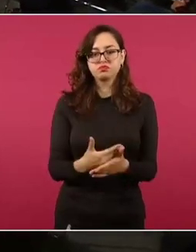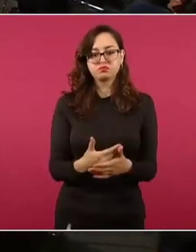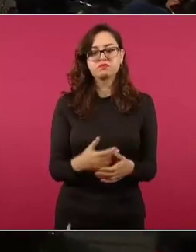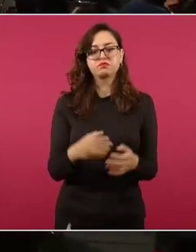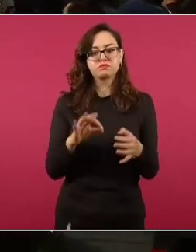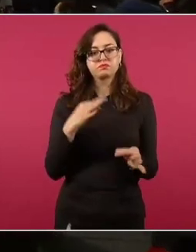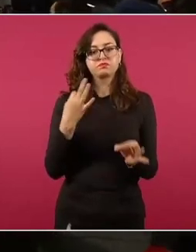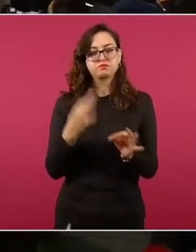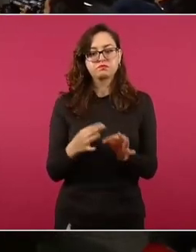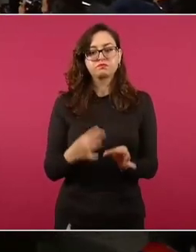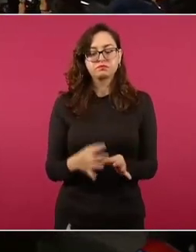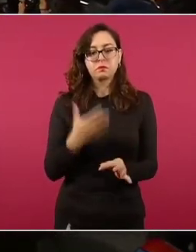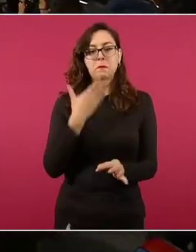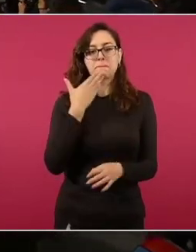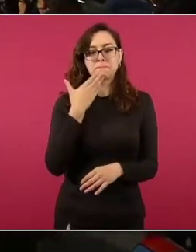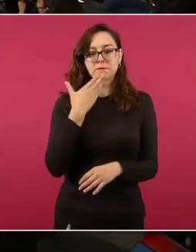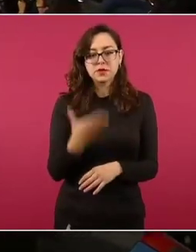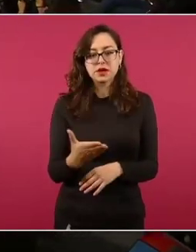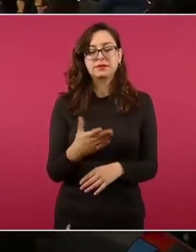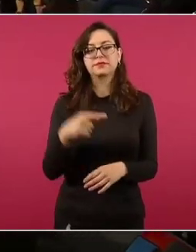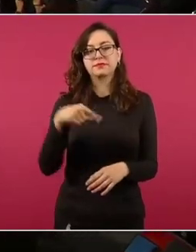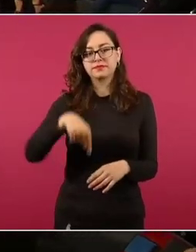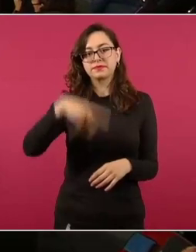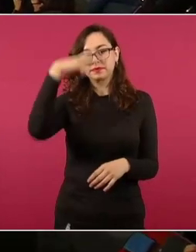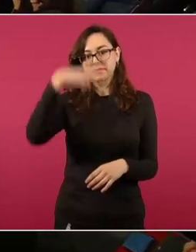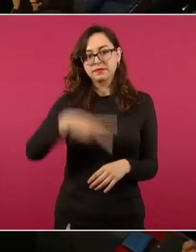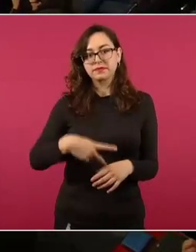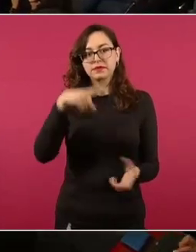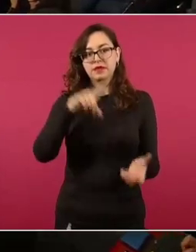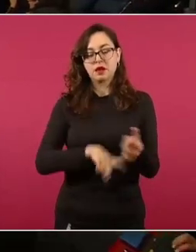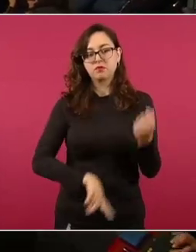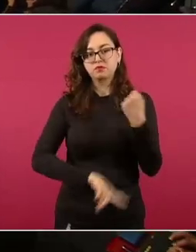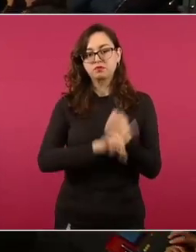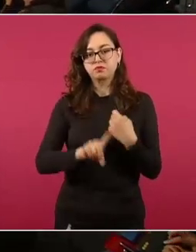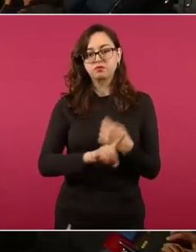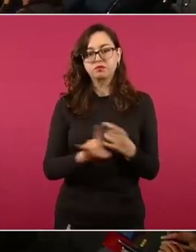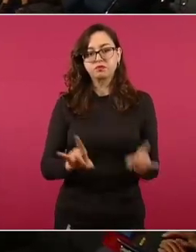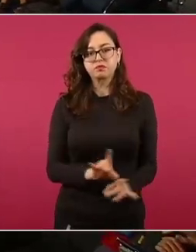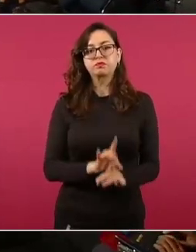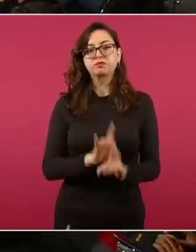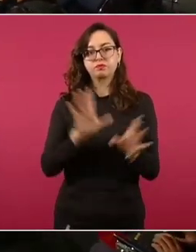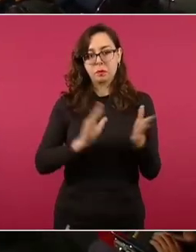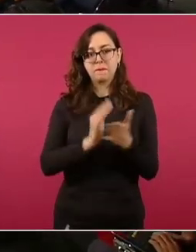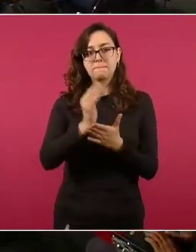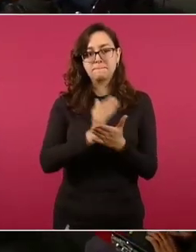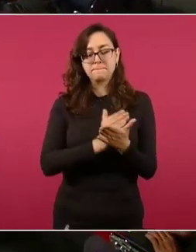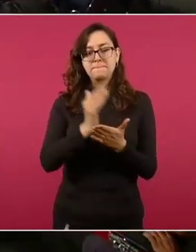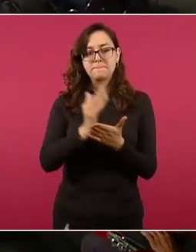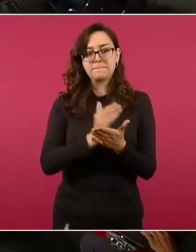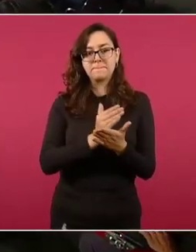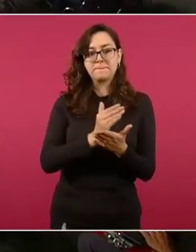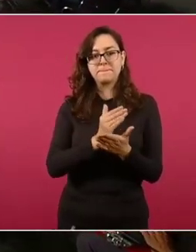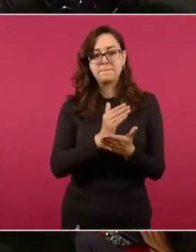para reducir la violencia en México y los delitos más graves. Segundo, tenemos un plan común